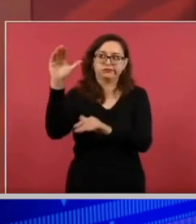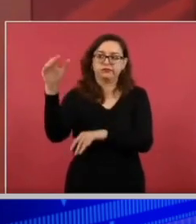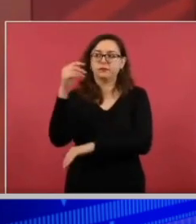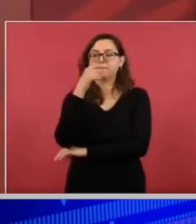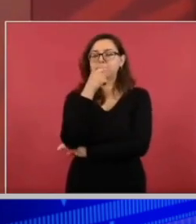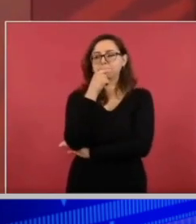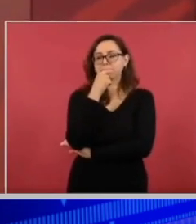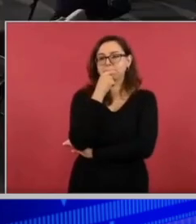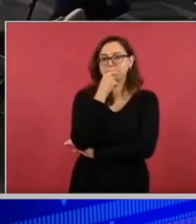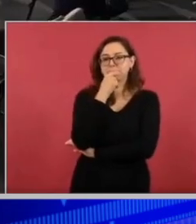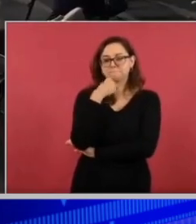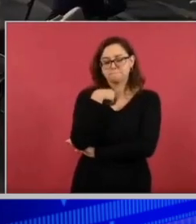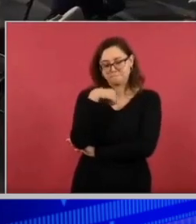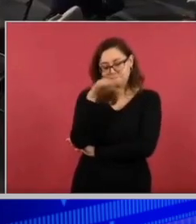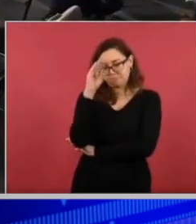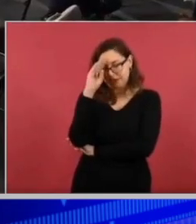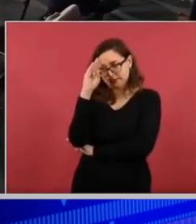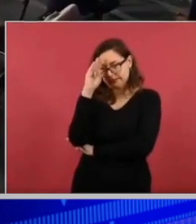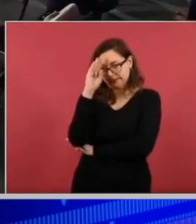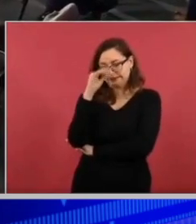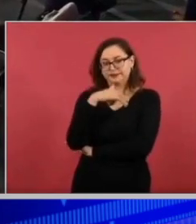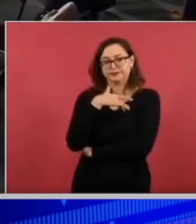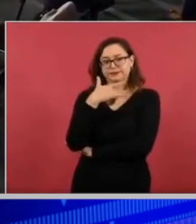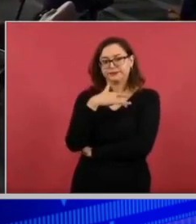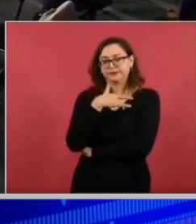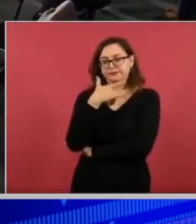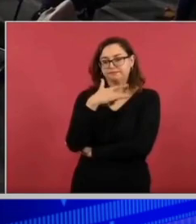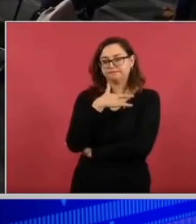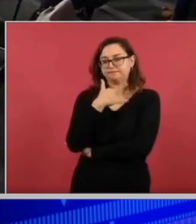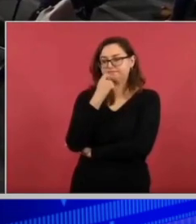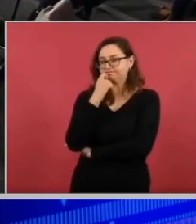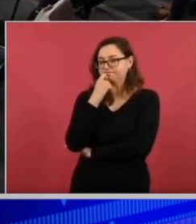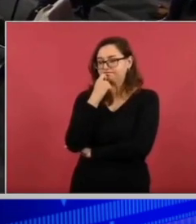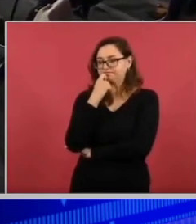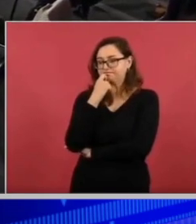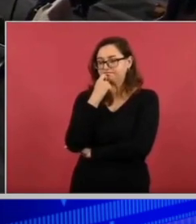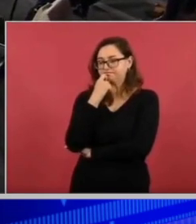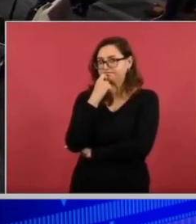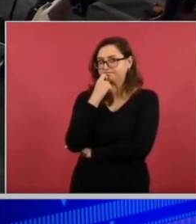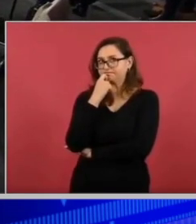voy a tener oportunidad de proponer